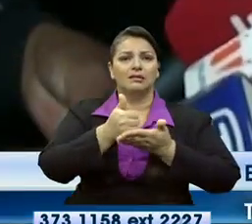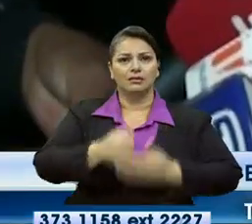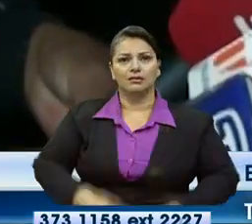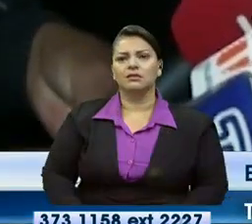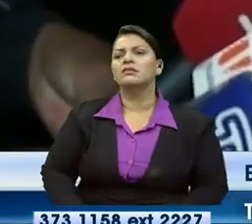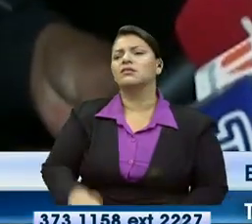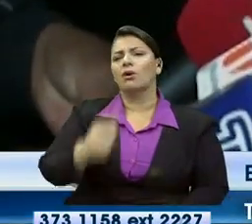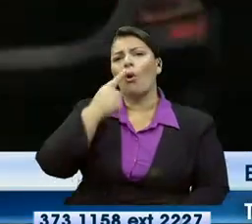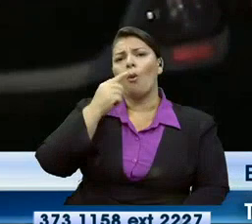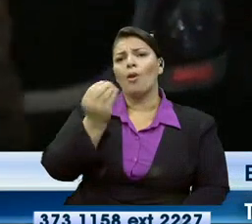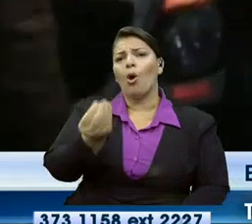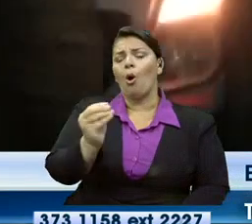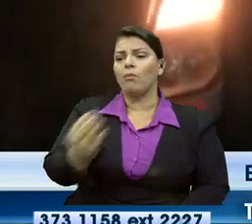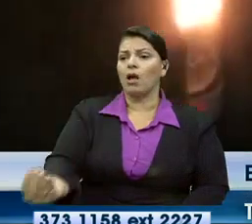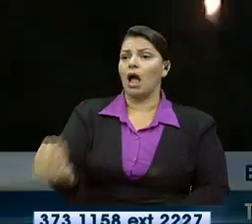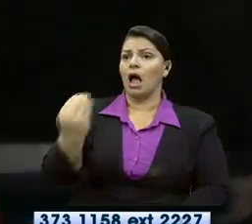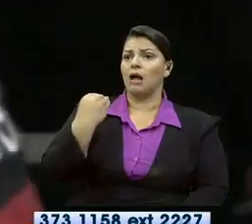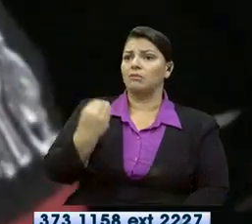salió a avisar.